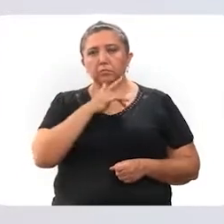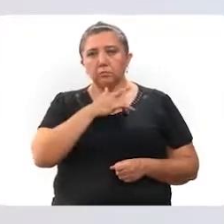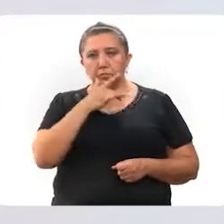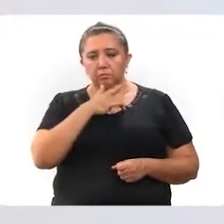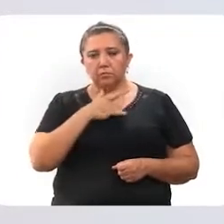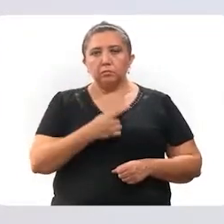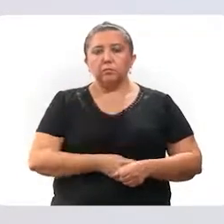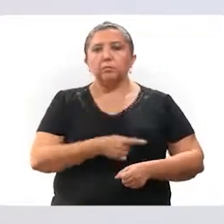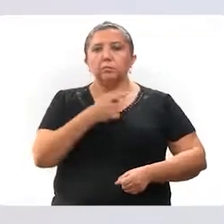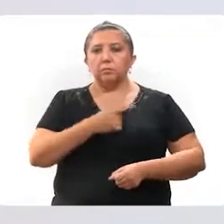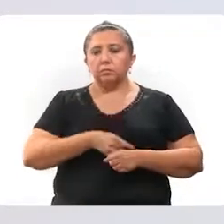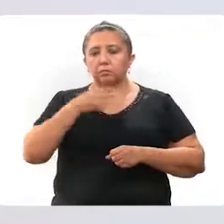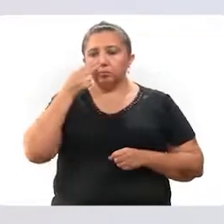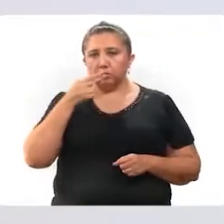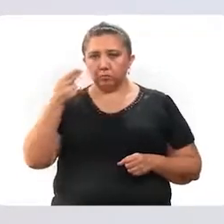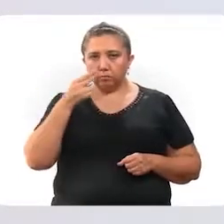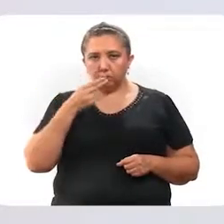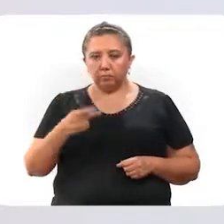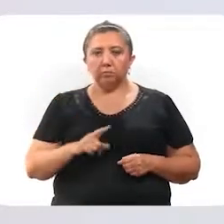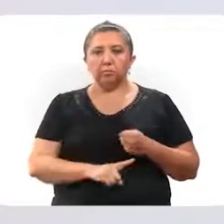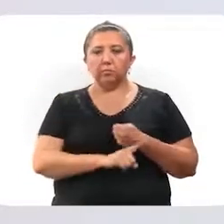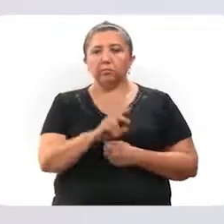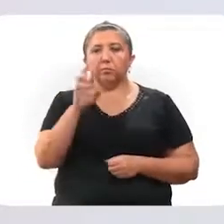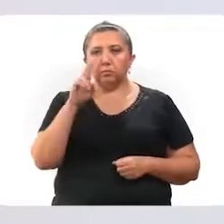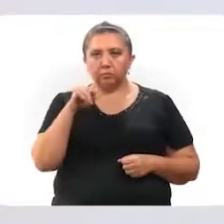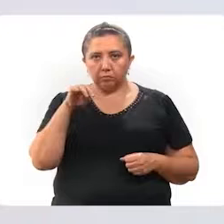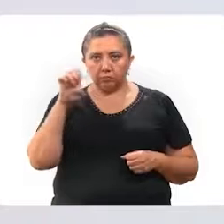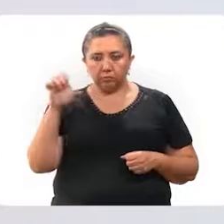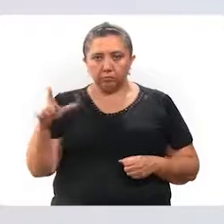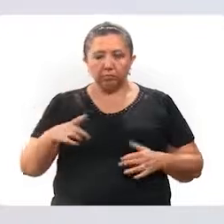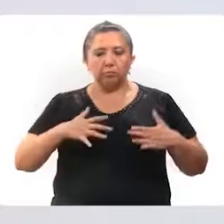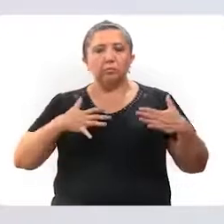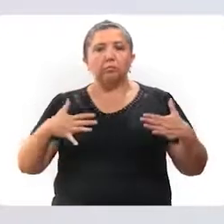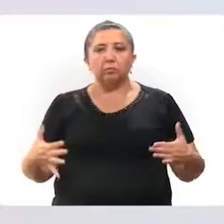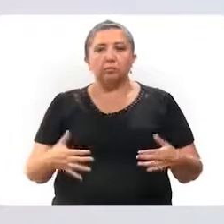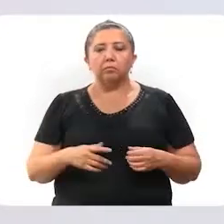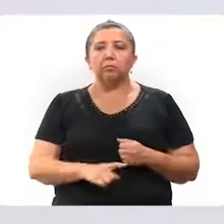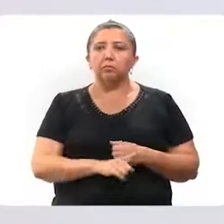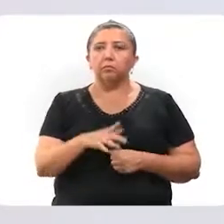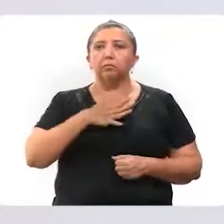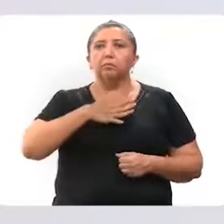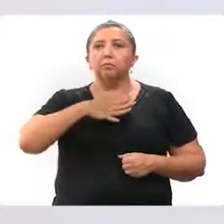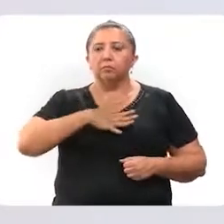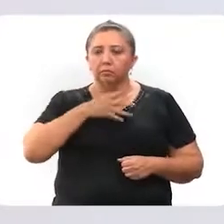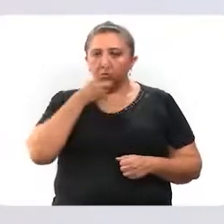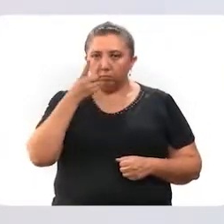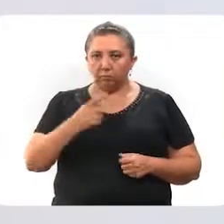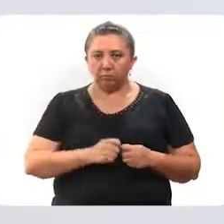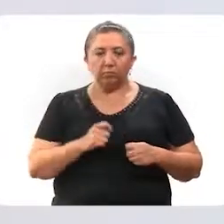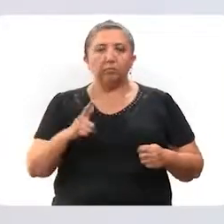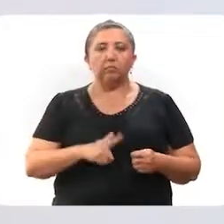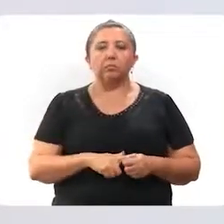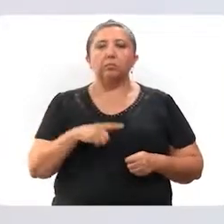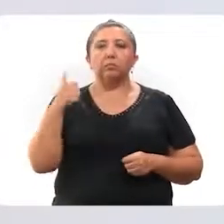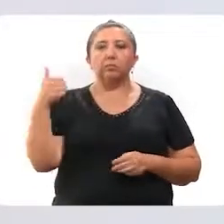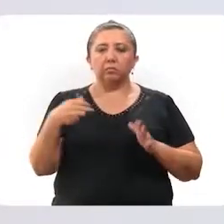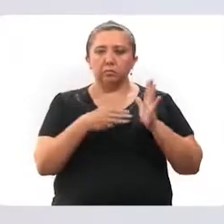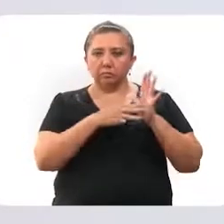cardiovascular, hipertensión, tabaquismo, insuficiencia renal crónica, obesidad y EPOC. En total,